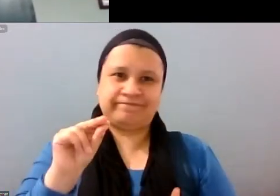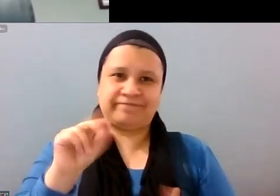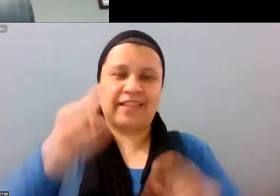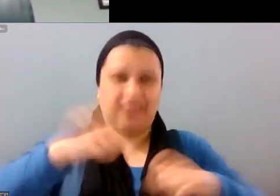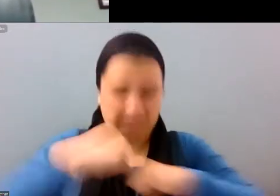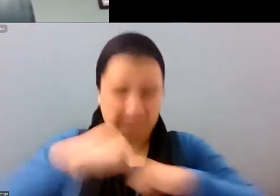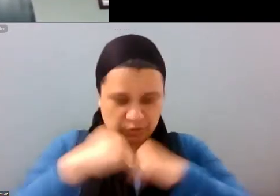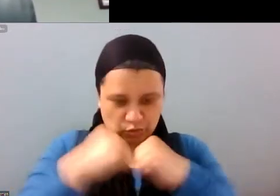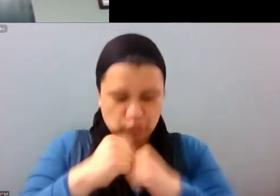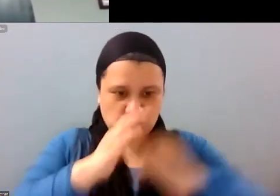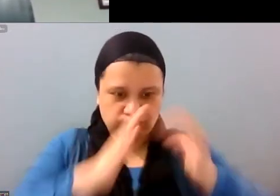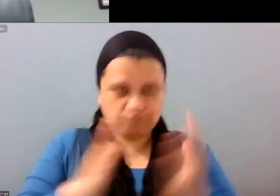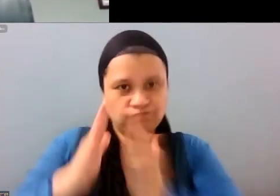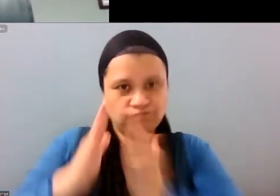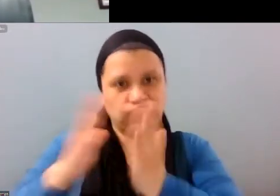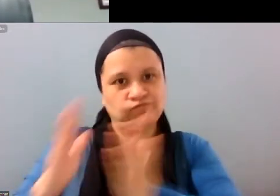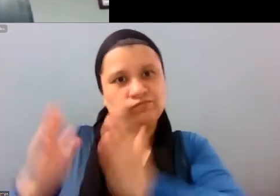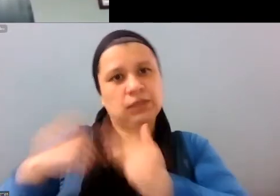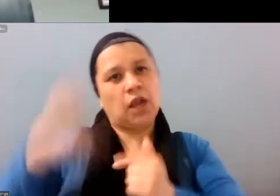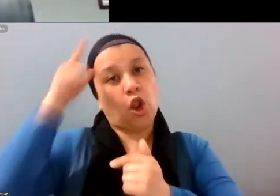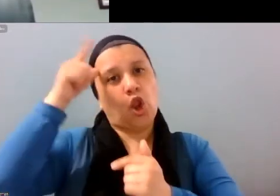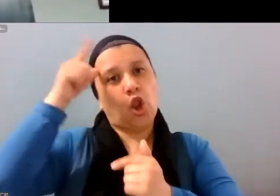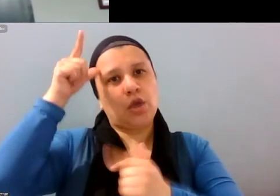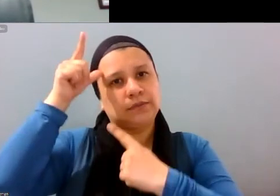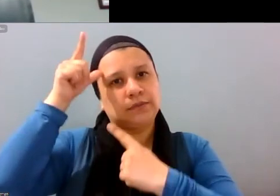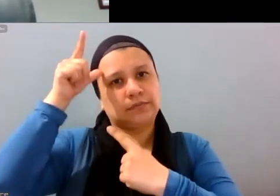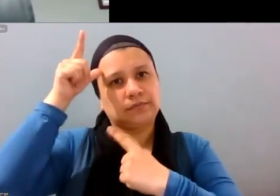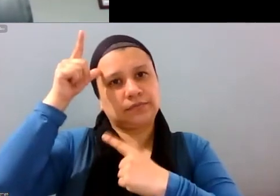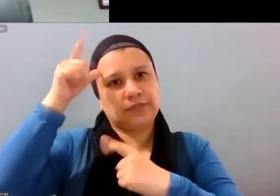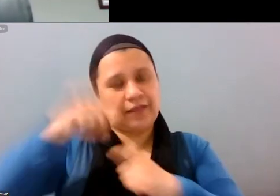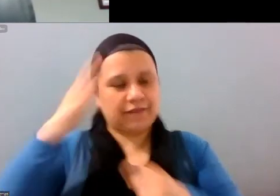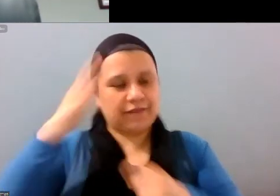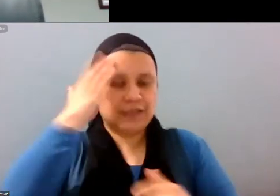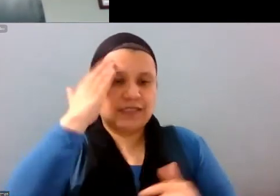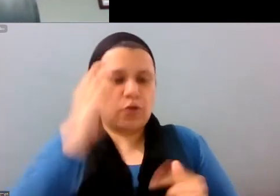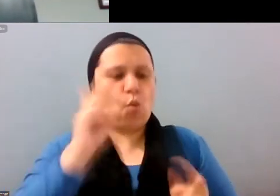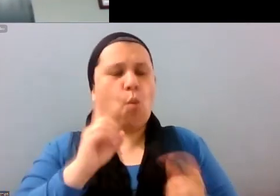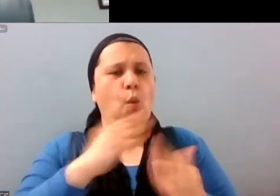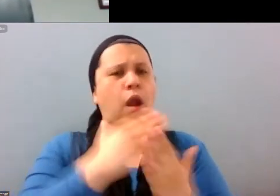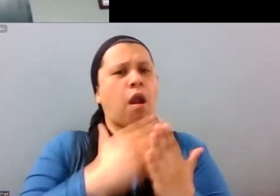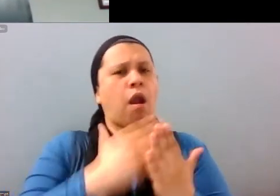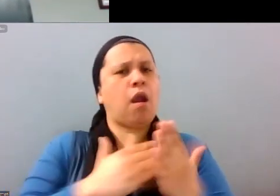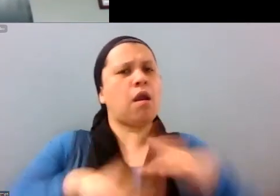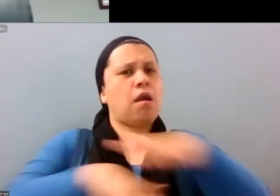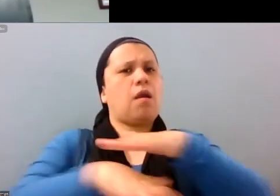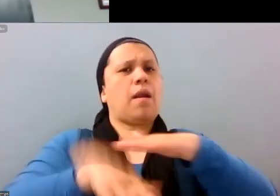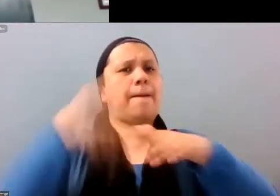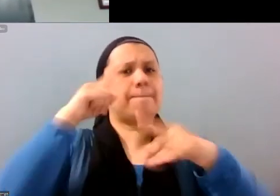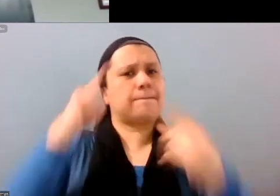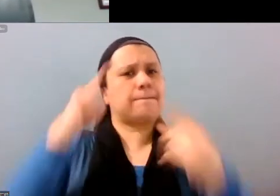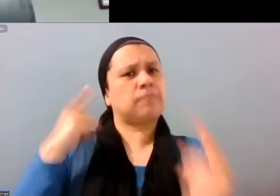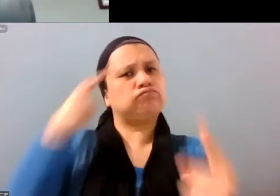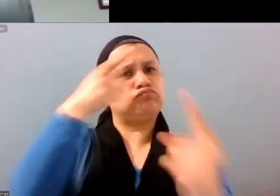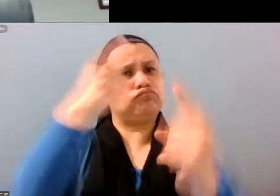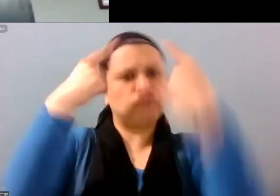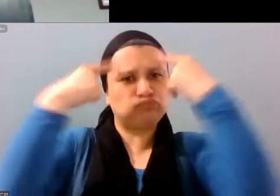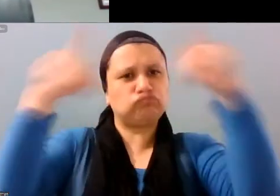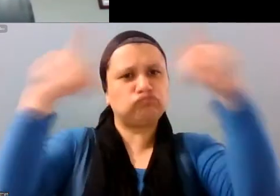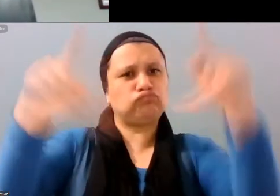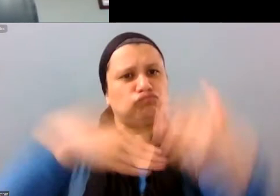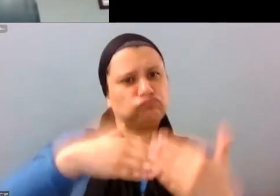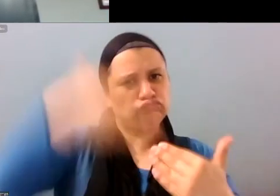organización una lógica requiere conocer ciertos fundamentos para que se alcancen los objetivos que se esperan dentro